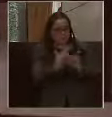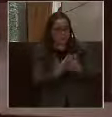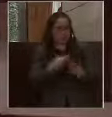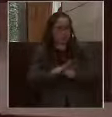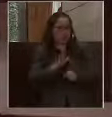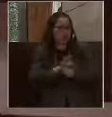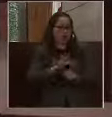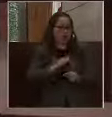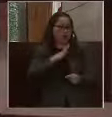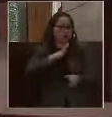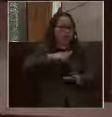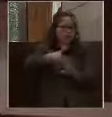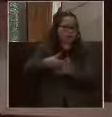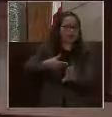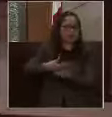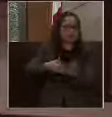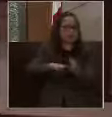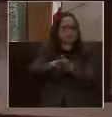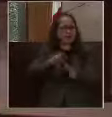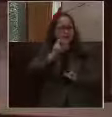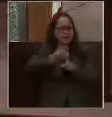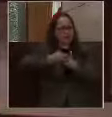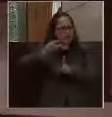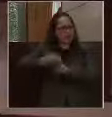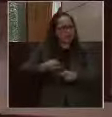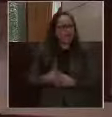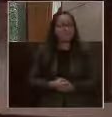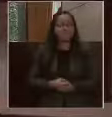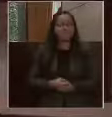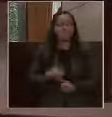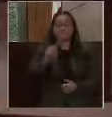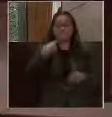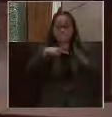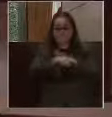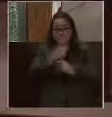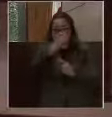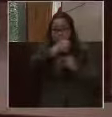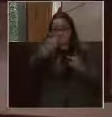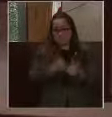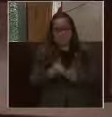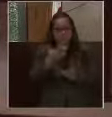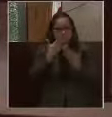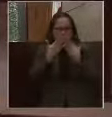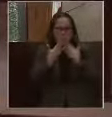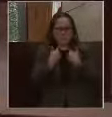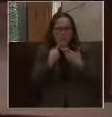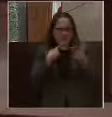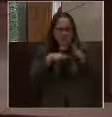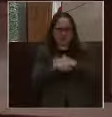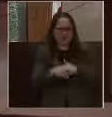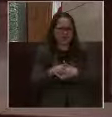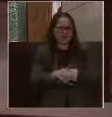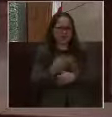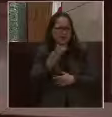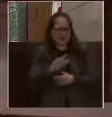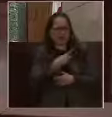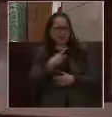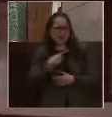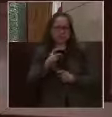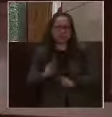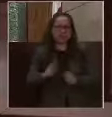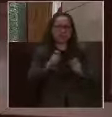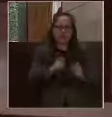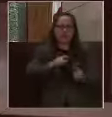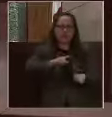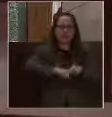calumnia. Me parece que la demanda no impugna específicamente cada uno de estos elementos y por lo mismo tienen que volverse los